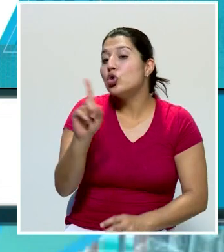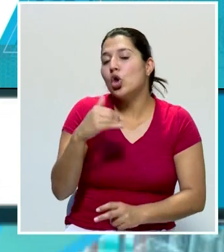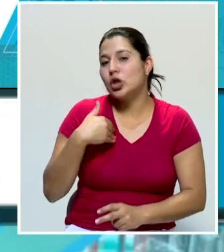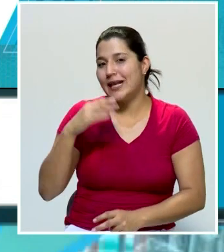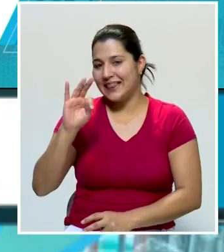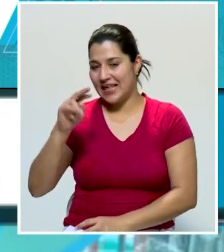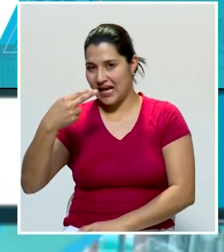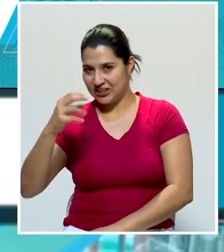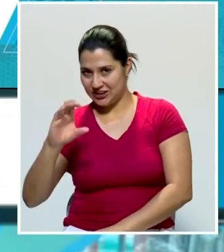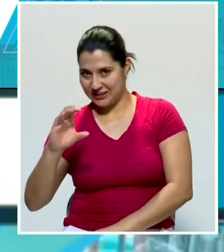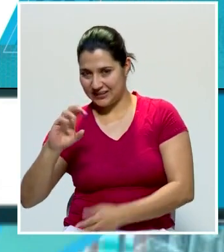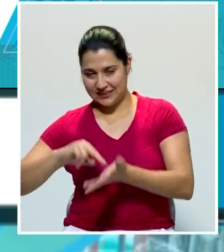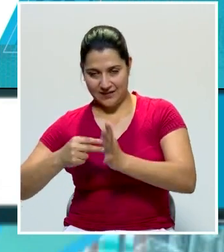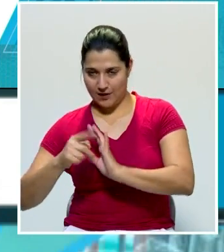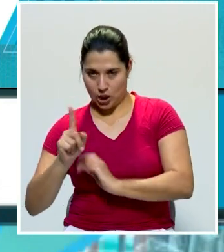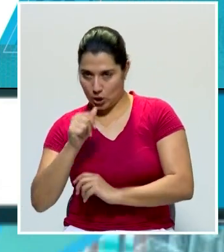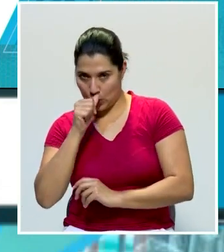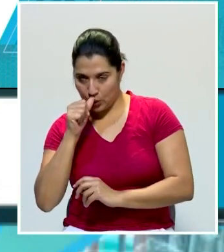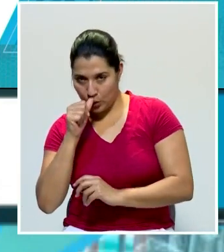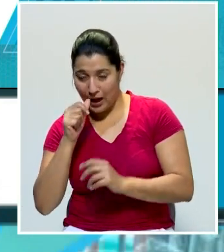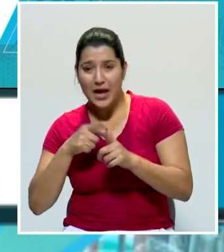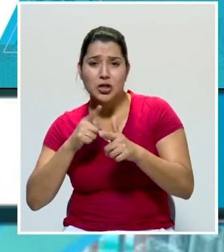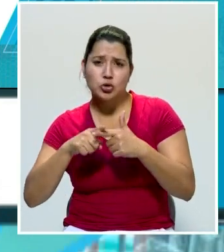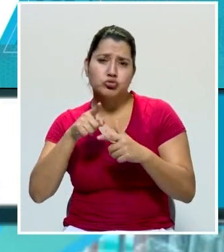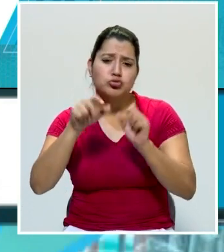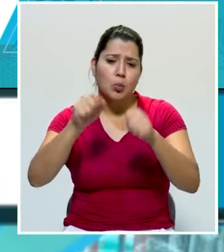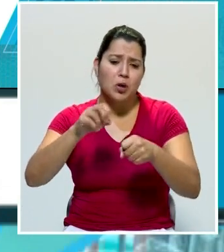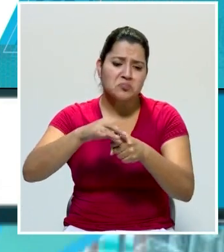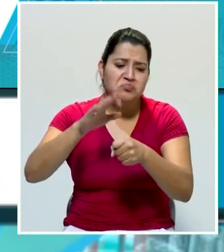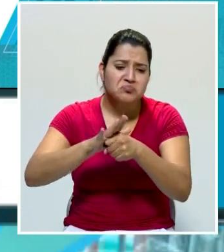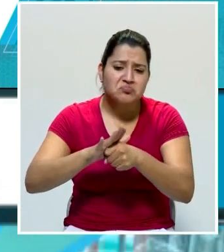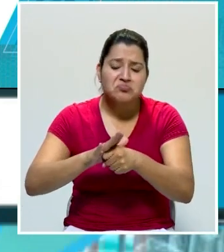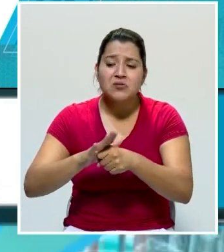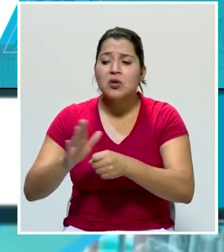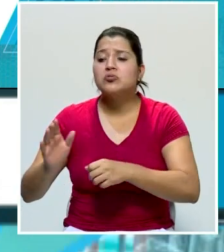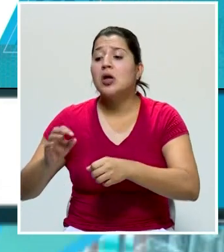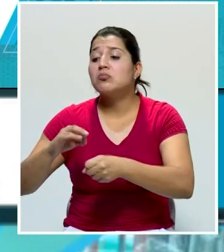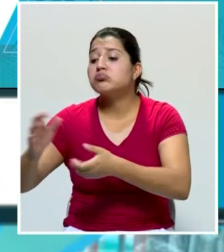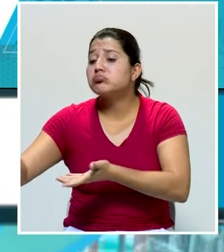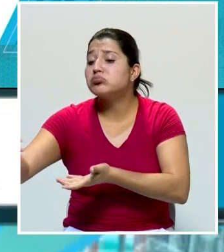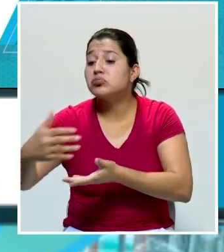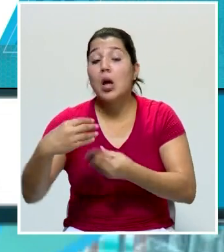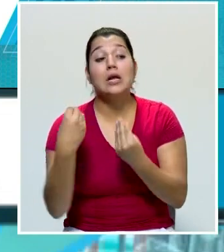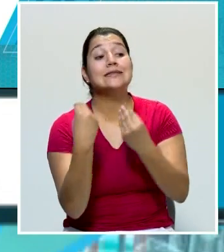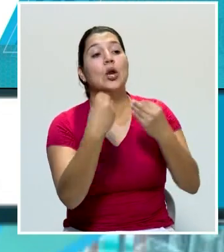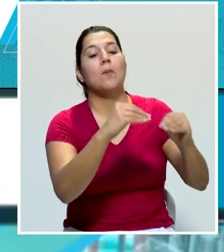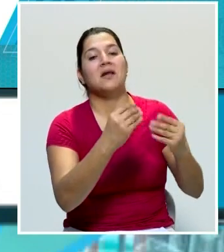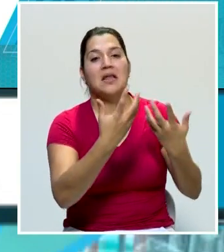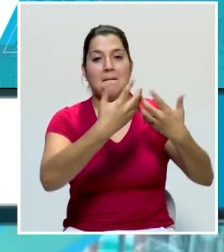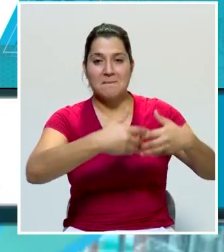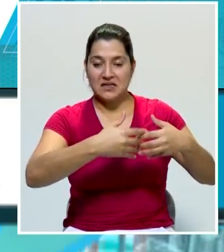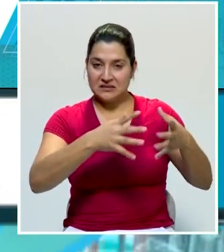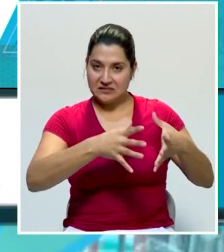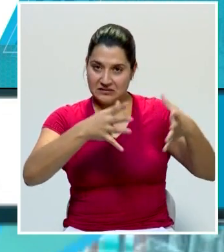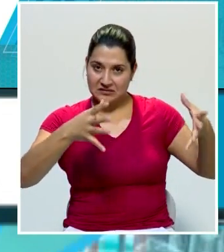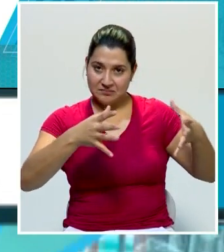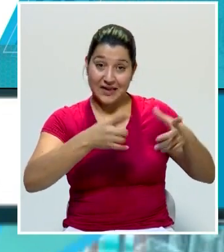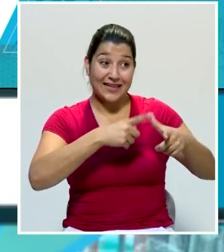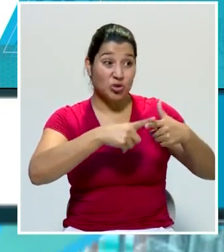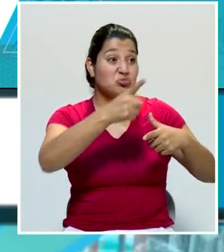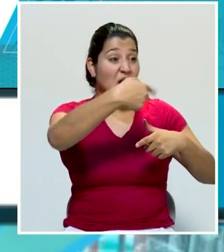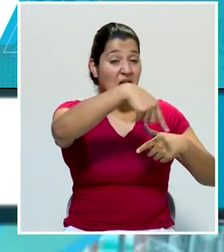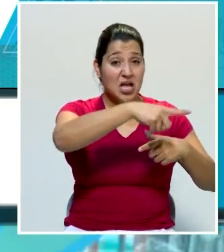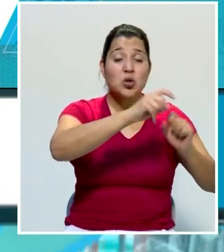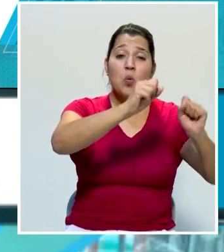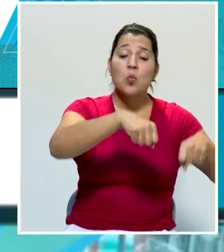es que usted puede sembrarlo y vendérselo a una procesadora o lo que llamamos una agroindustria, de la que extraiga